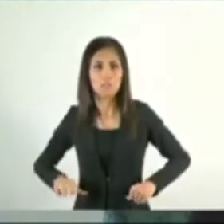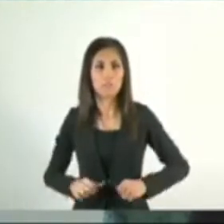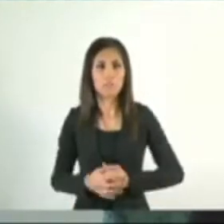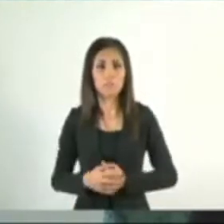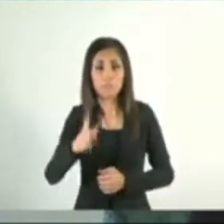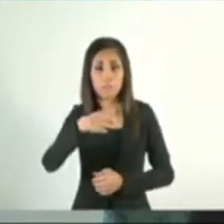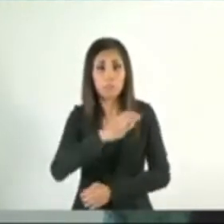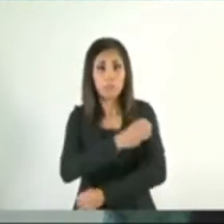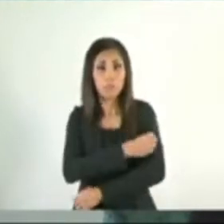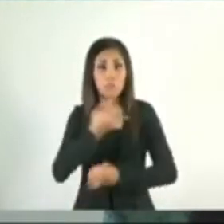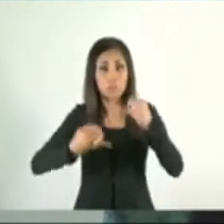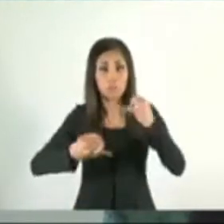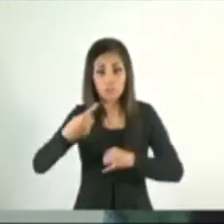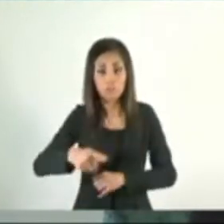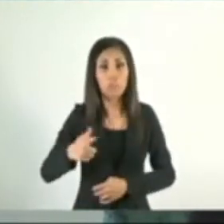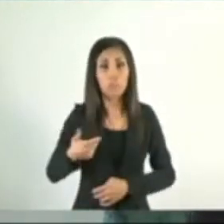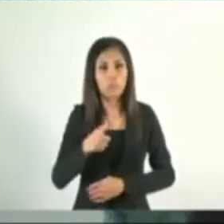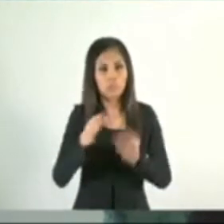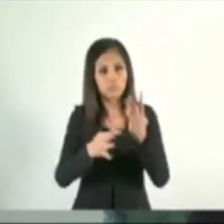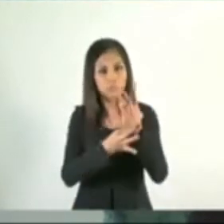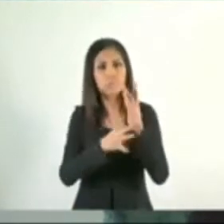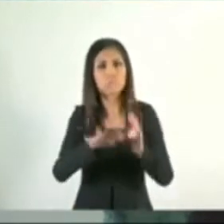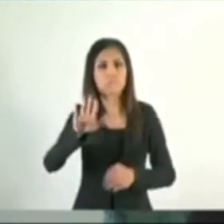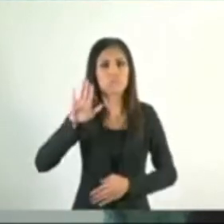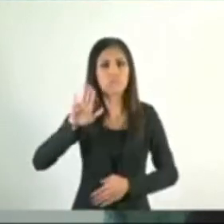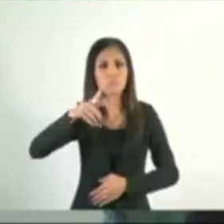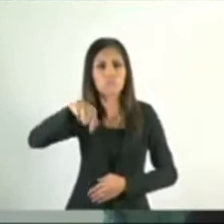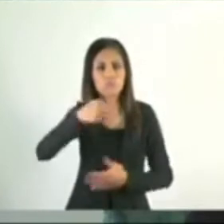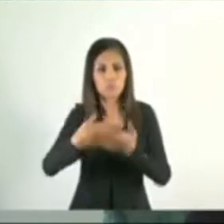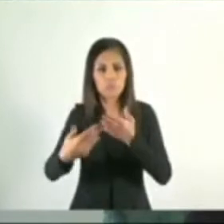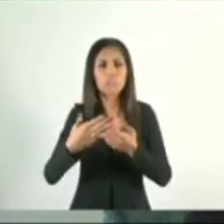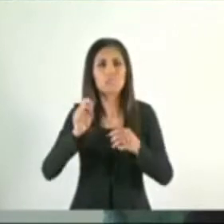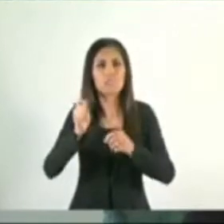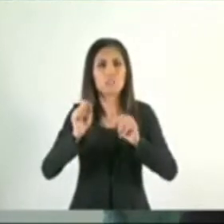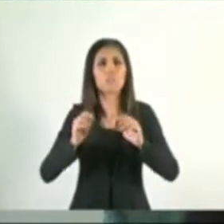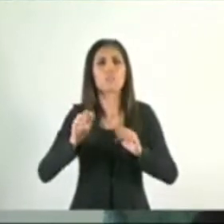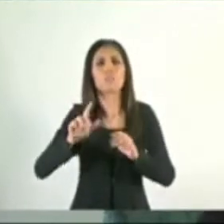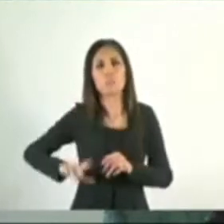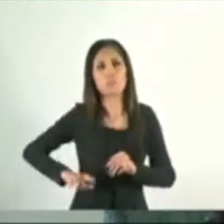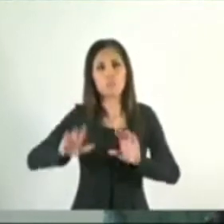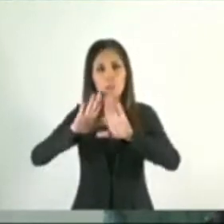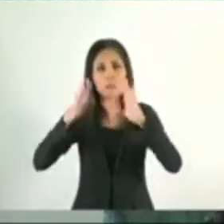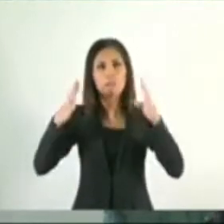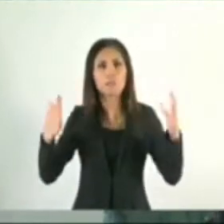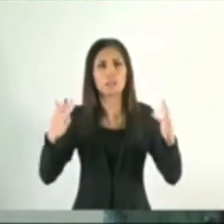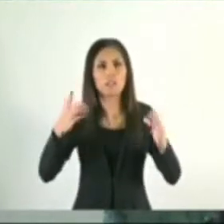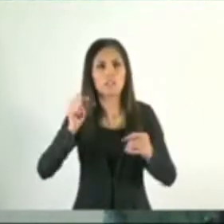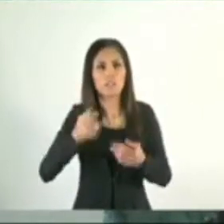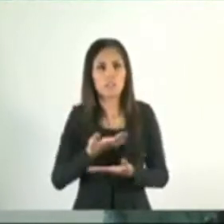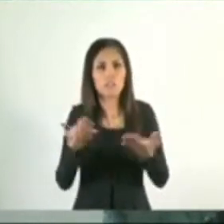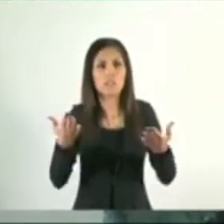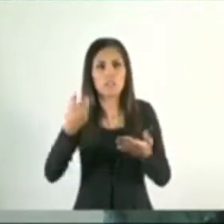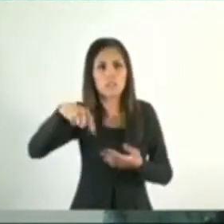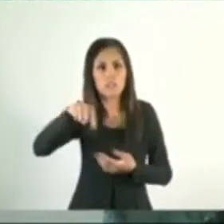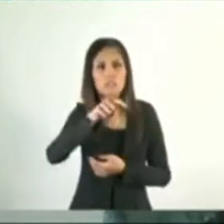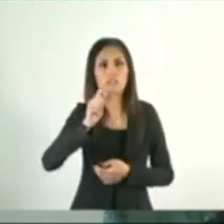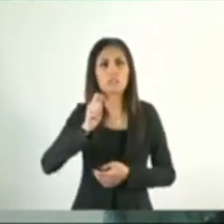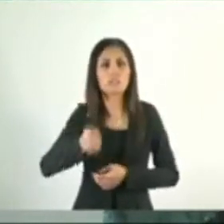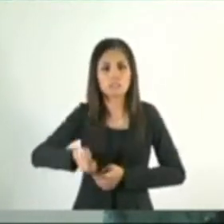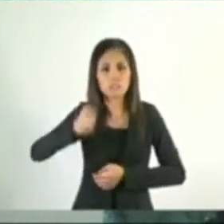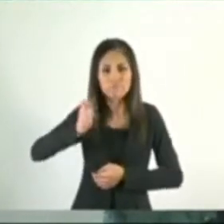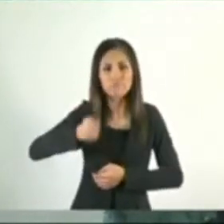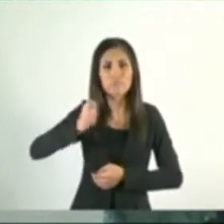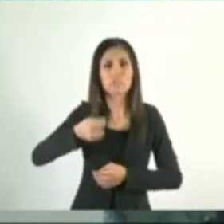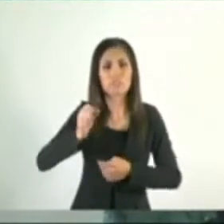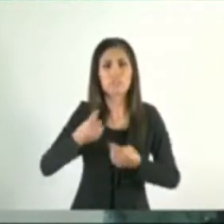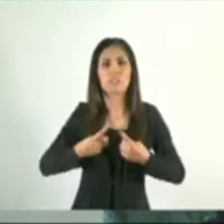Poder Judicial de Guanajuato, comprometido con el modelo de gobierno abierto, dio continuidad al proyecto de conversión de las sentencias emitidas con perspectiva